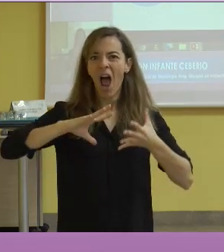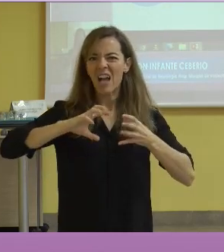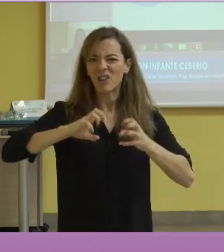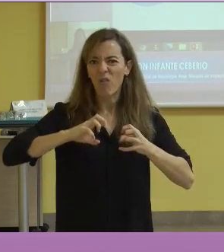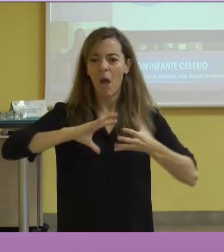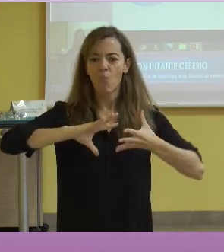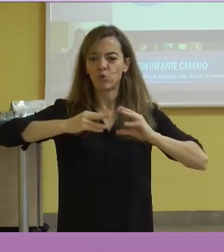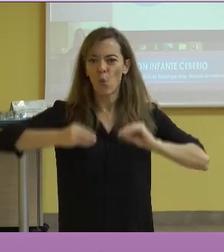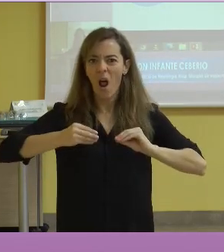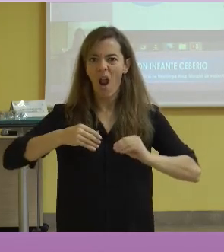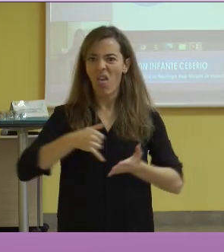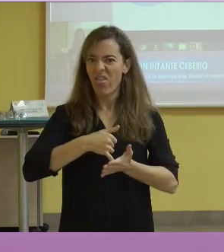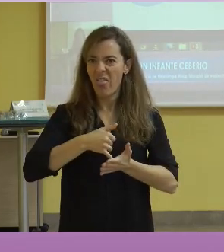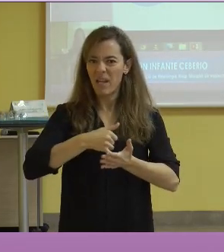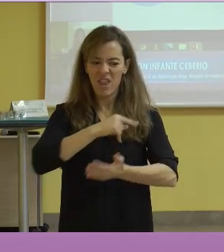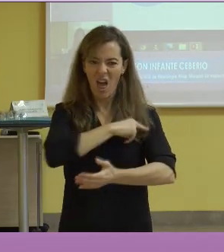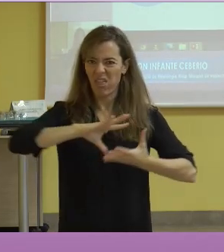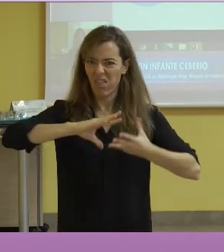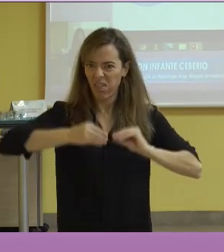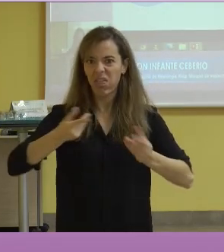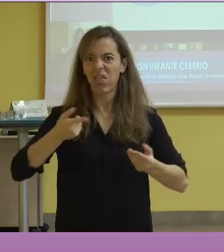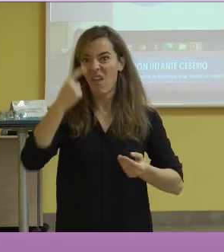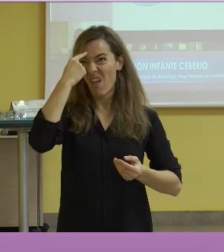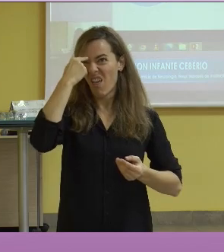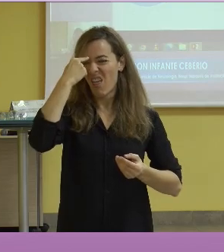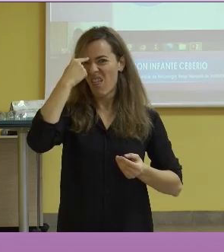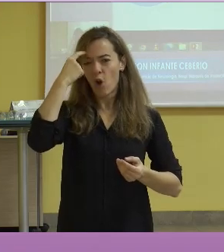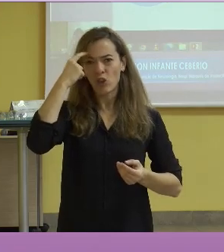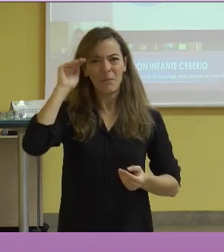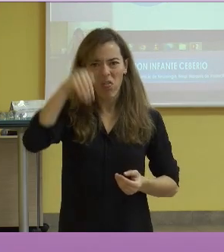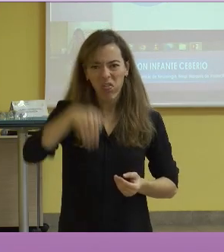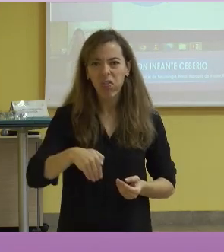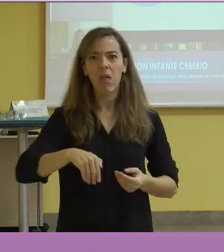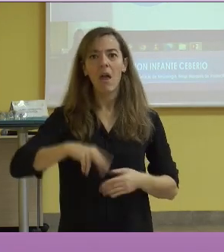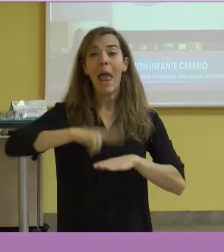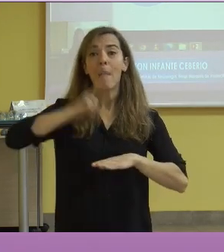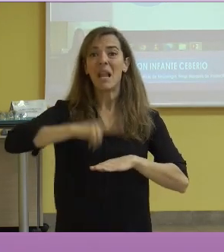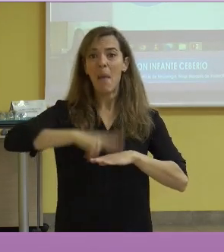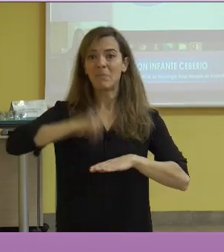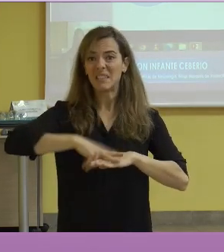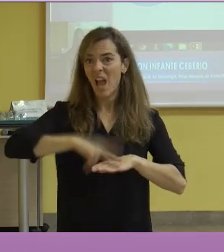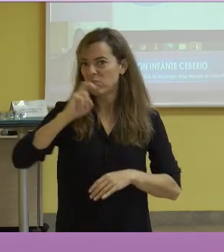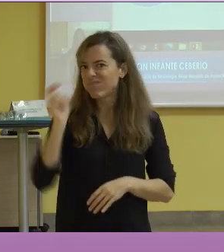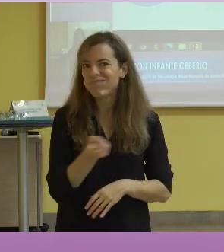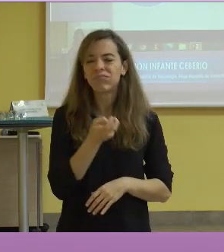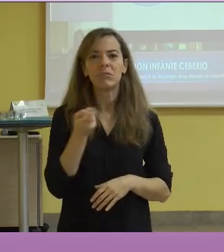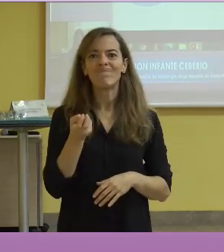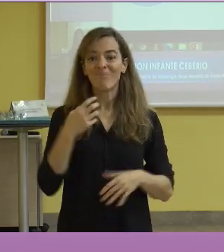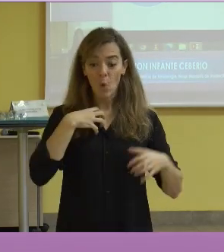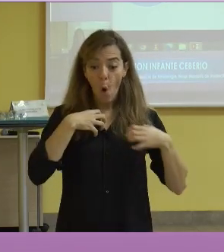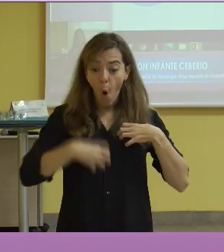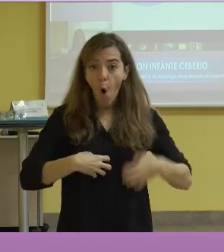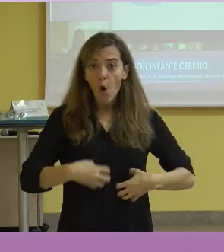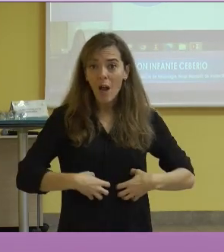debilidad, pueden tener deterioro cognitivo, pueden tener epilepsia, pueden tener también afectación de otros órganos